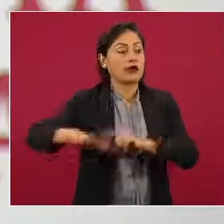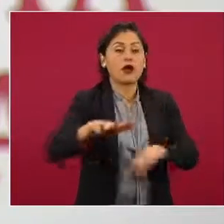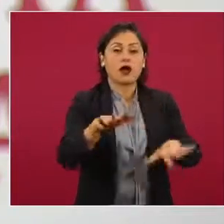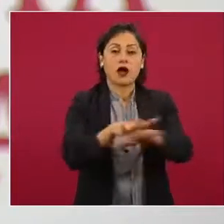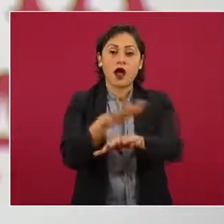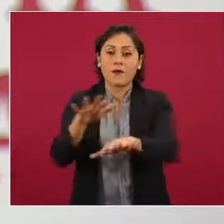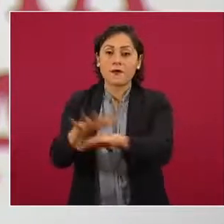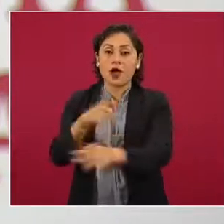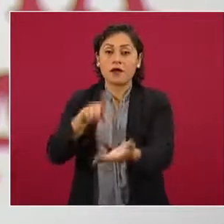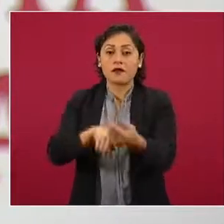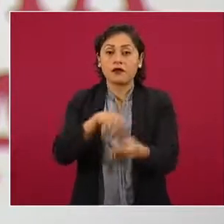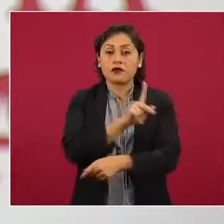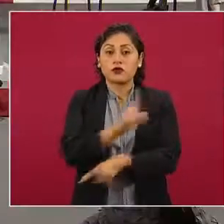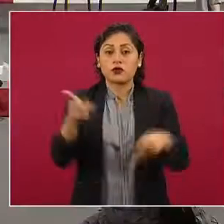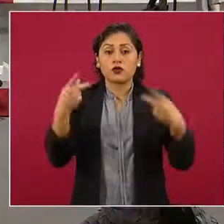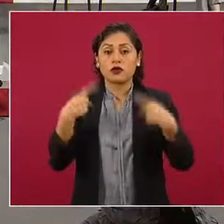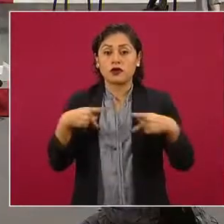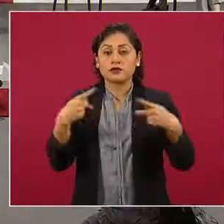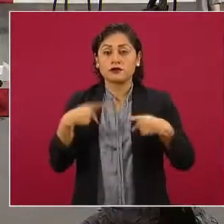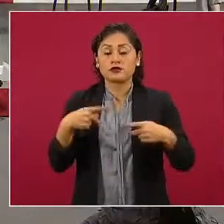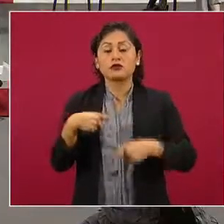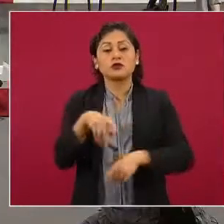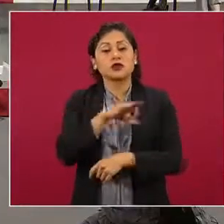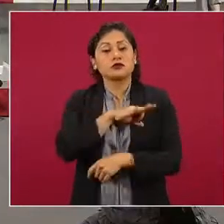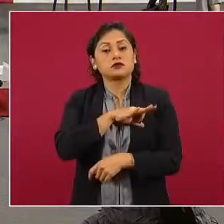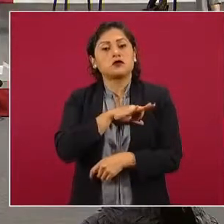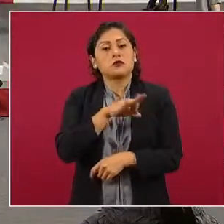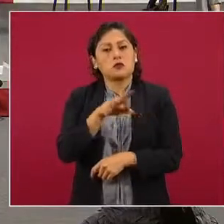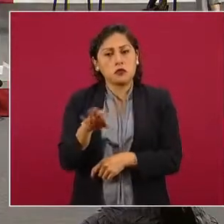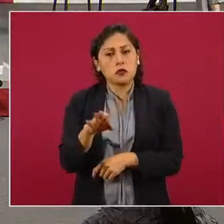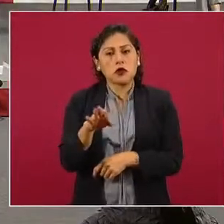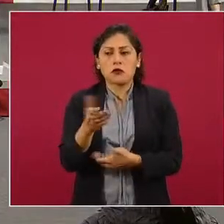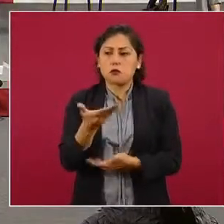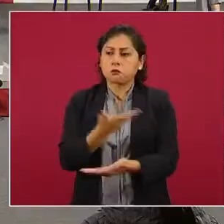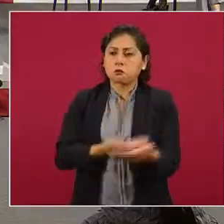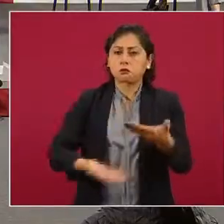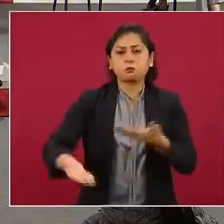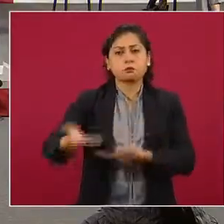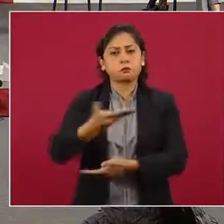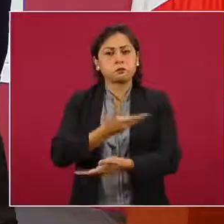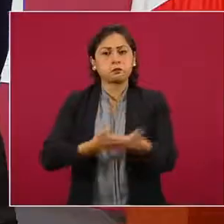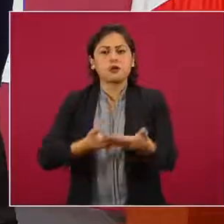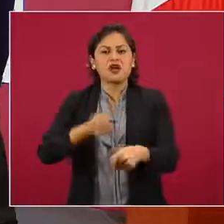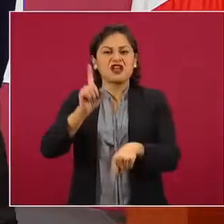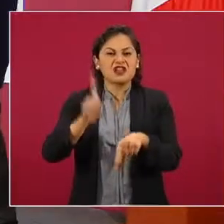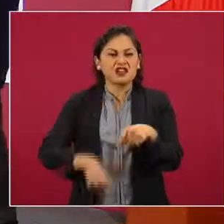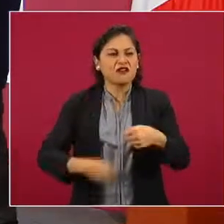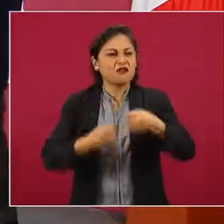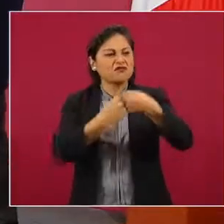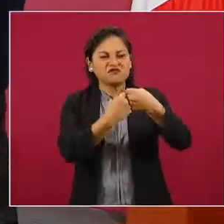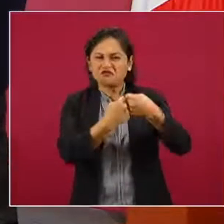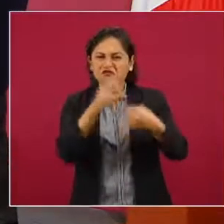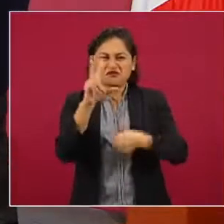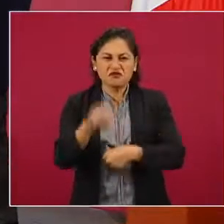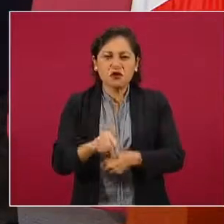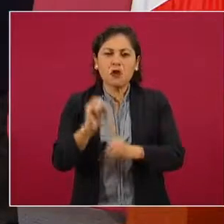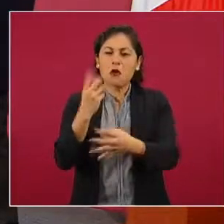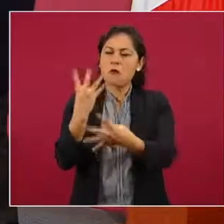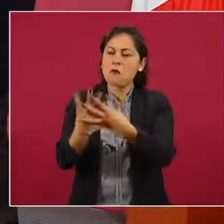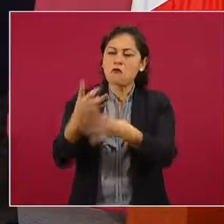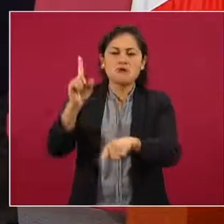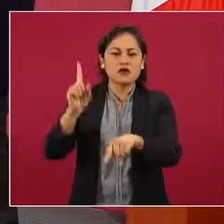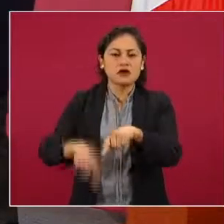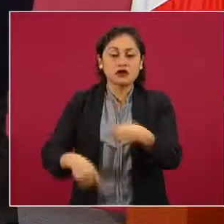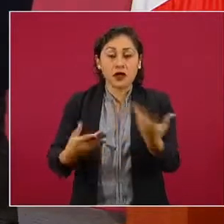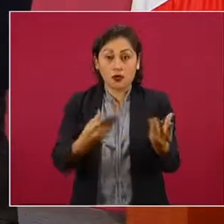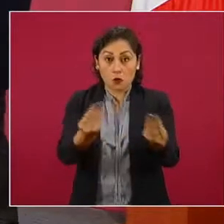personas haga innecesarias las fronteras y las cárceles. Muchos dieron su vida para conseguir la